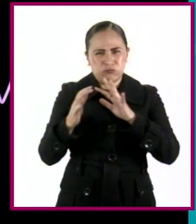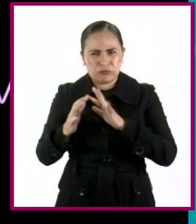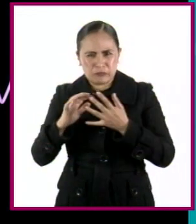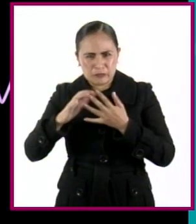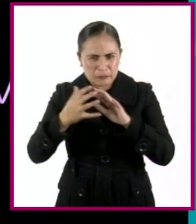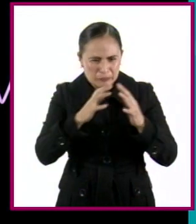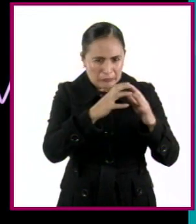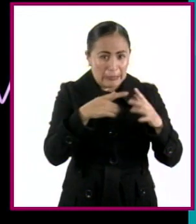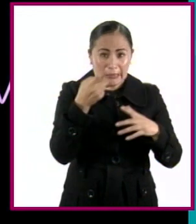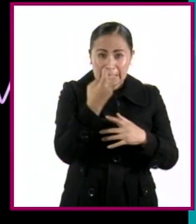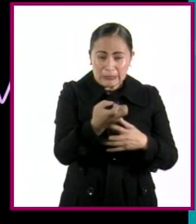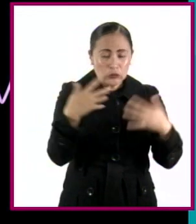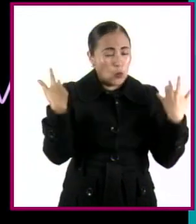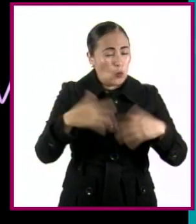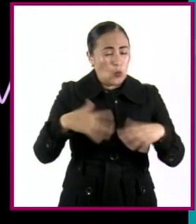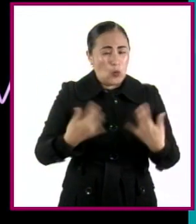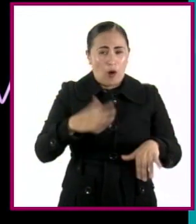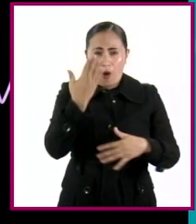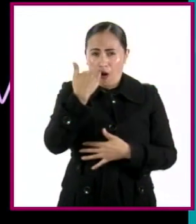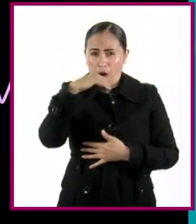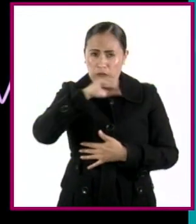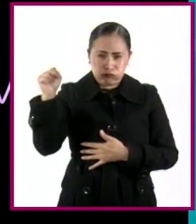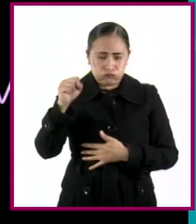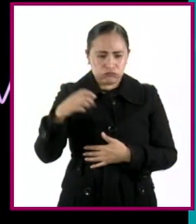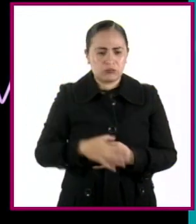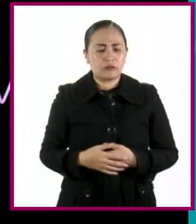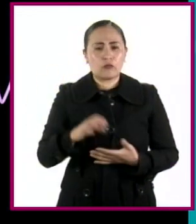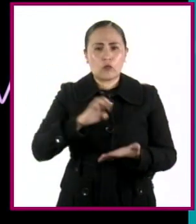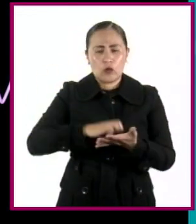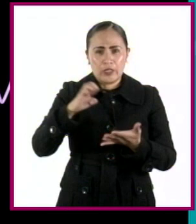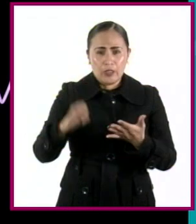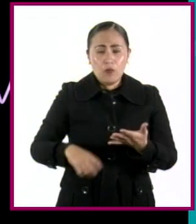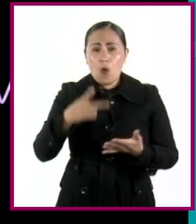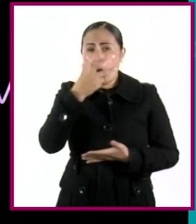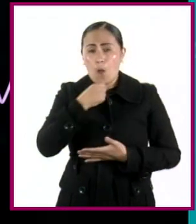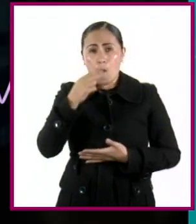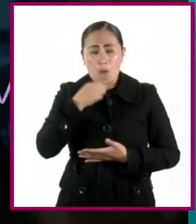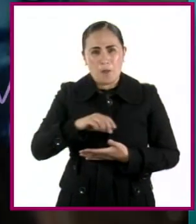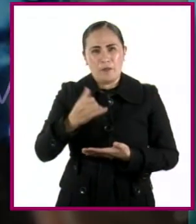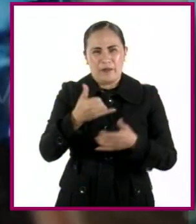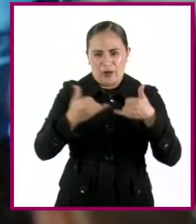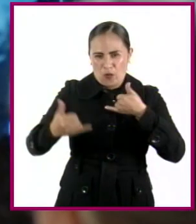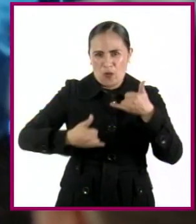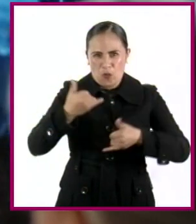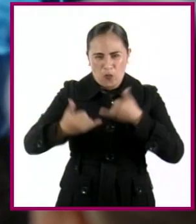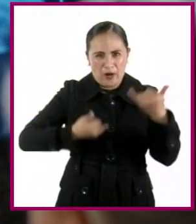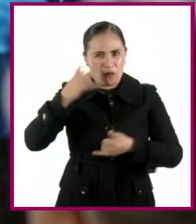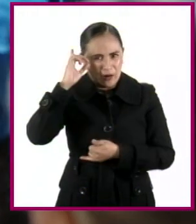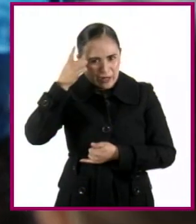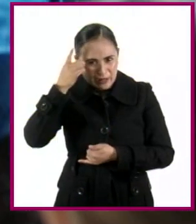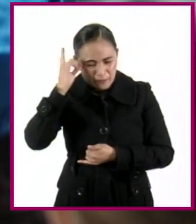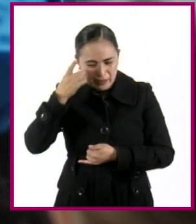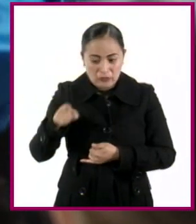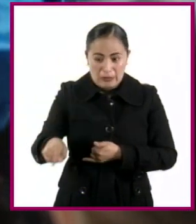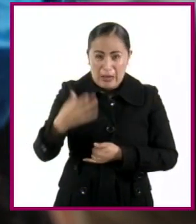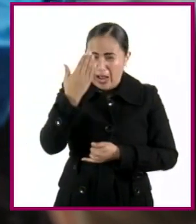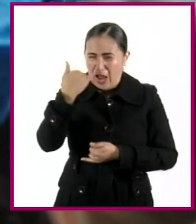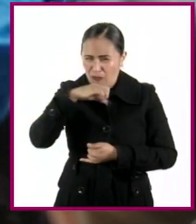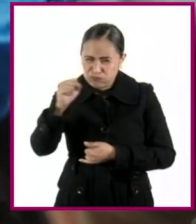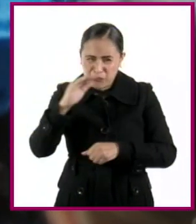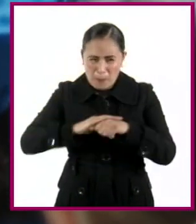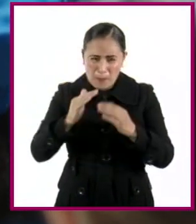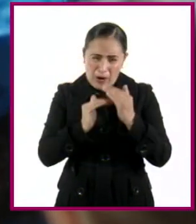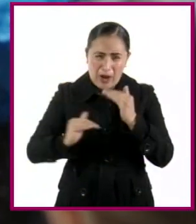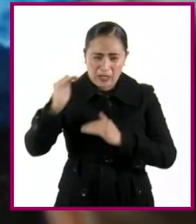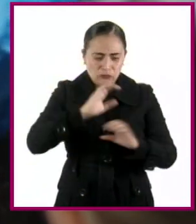de hazañas increíbles, por ejemplo, de ganarle en ajedrez al más grande ajedrecista del mundo. Y paralelamente siguió la